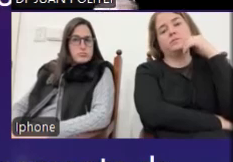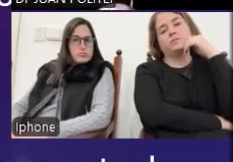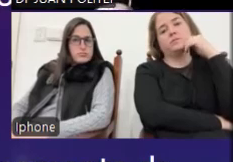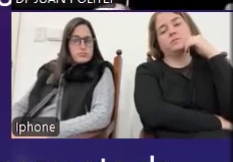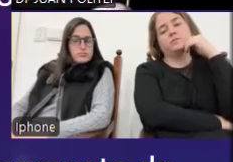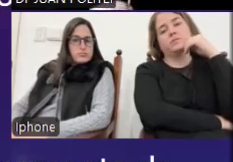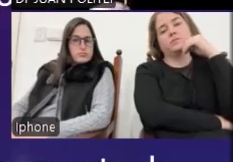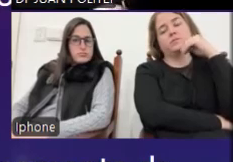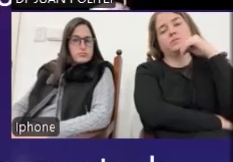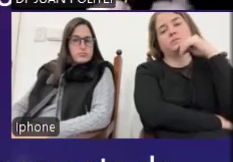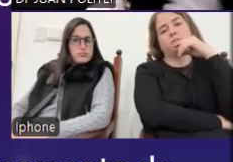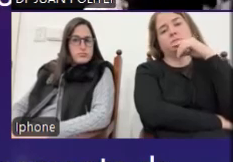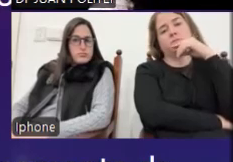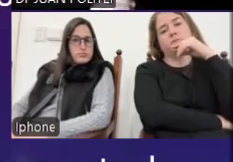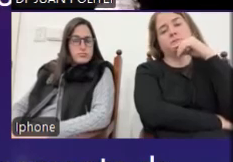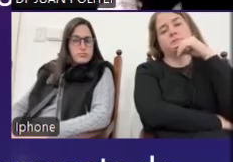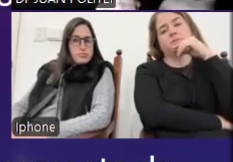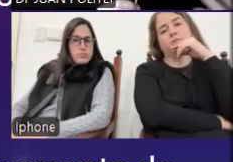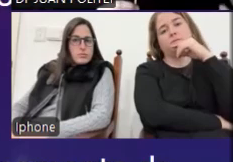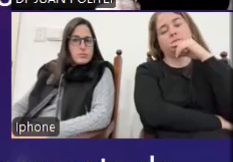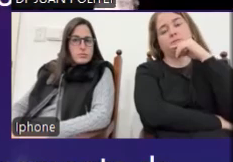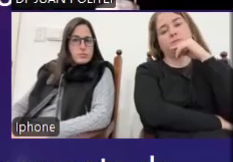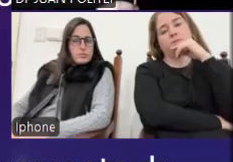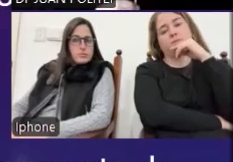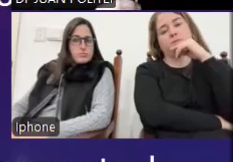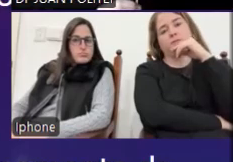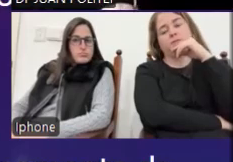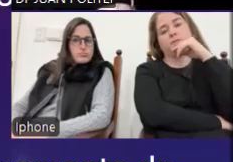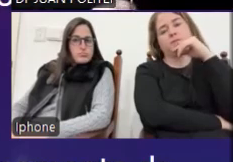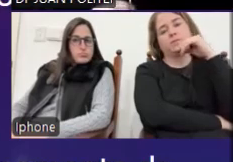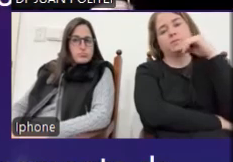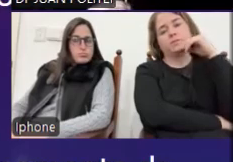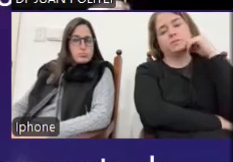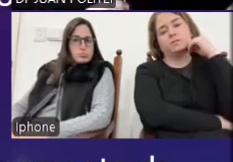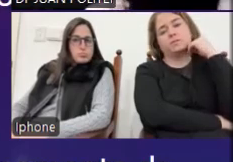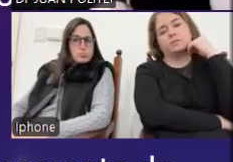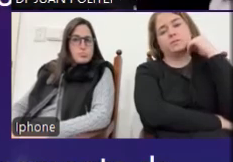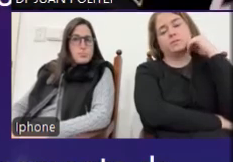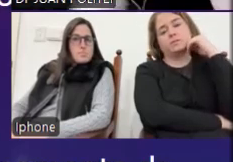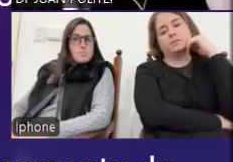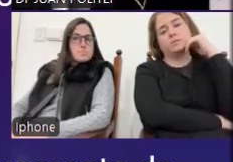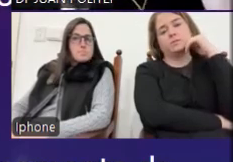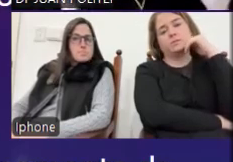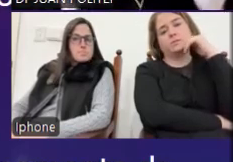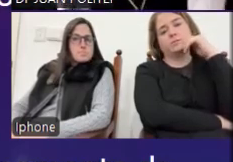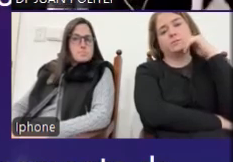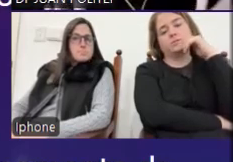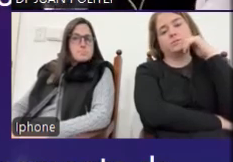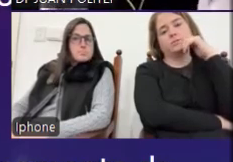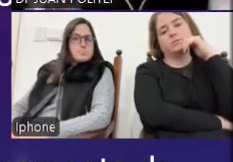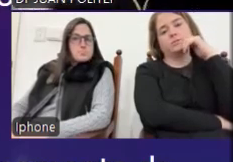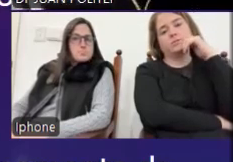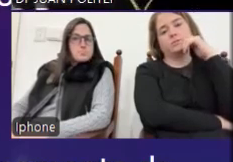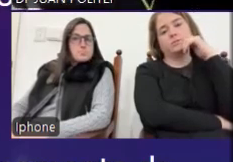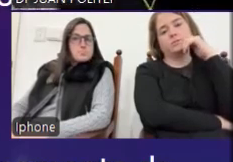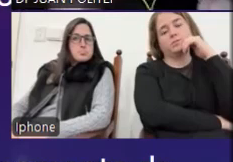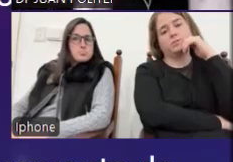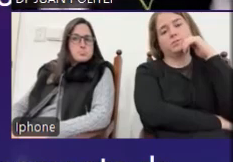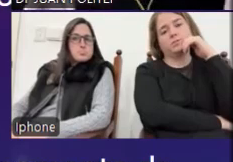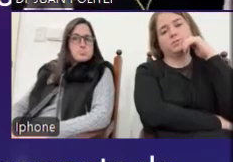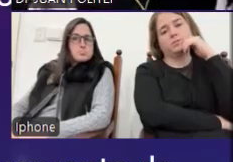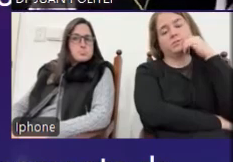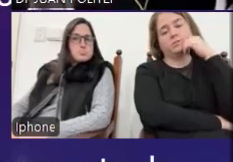bla, bla. Yo sé que no pasa nada, pero cuando uno empieza en un protocolo, sabe que buscamos no quedar